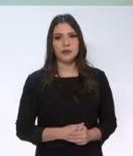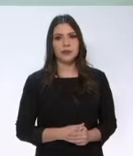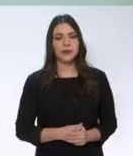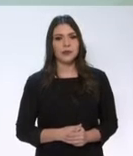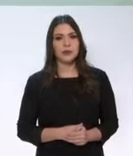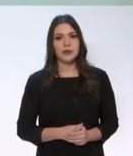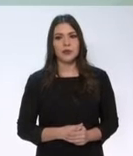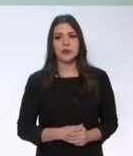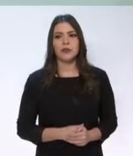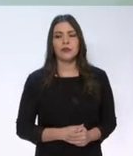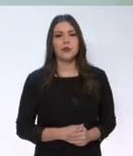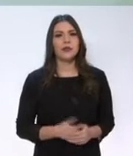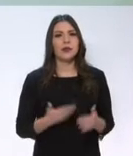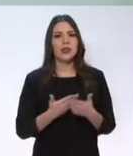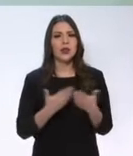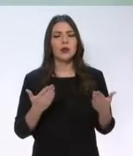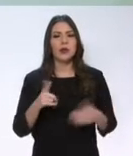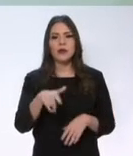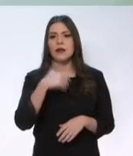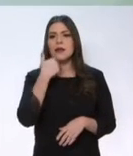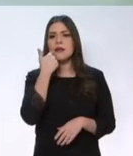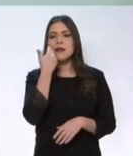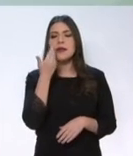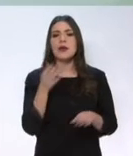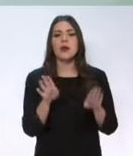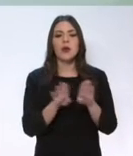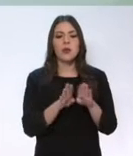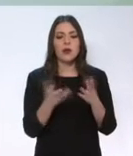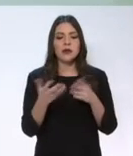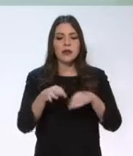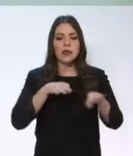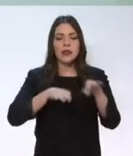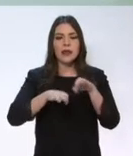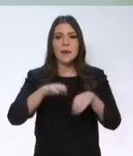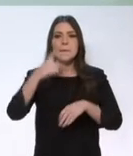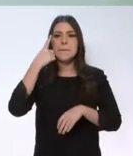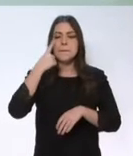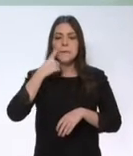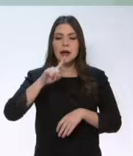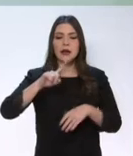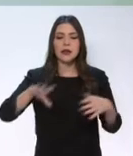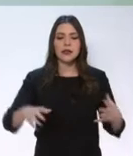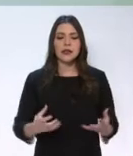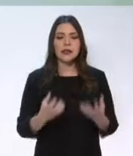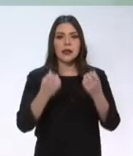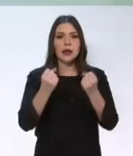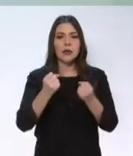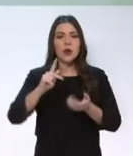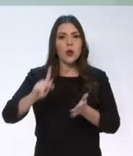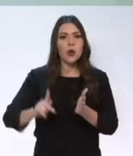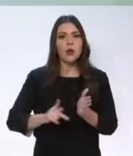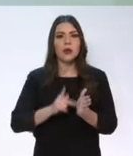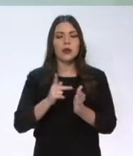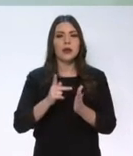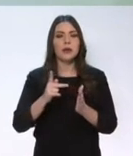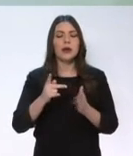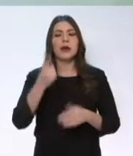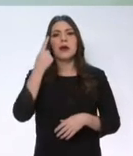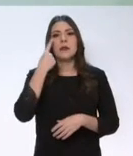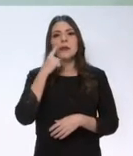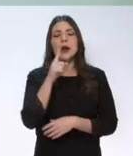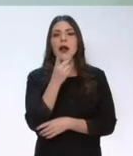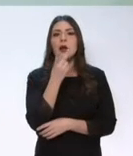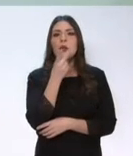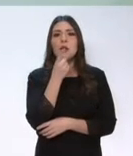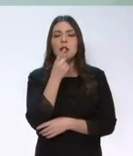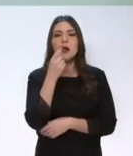digamos, que recuperen lo que era la policía de la Ciudad de México en 2012, o lo